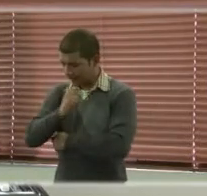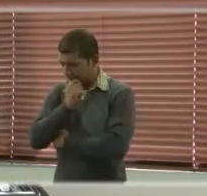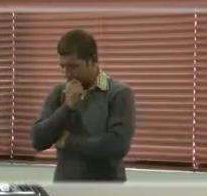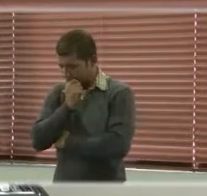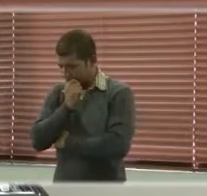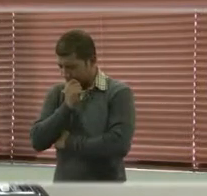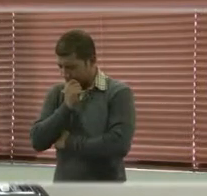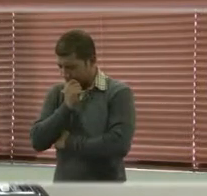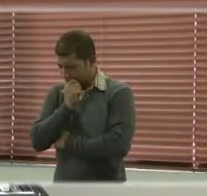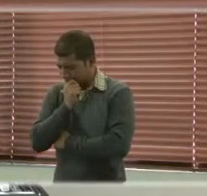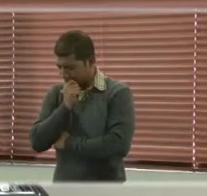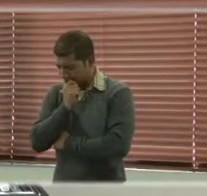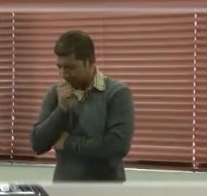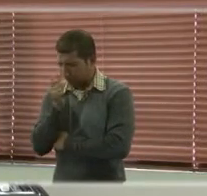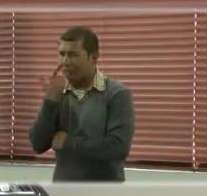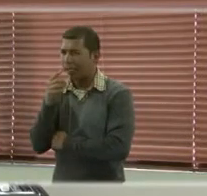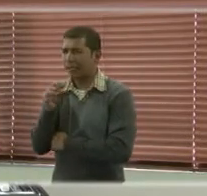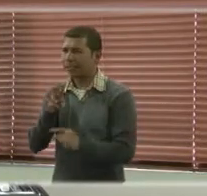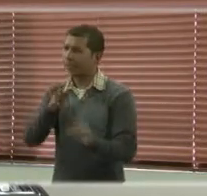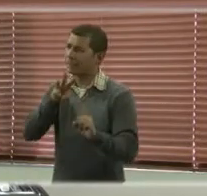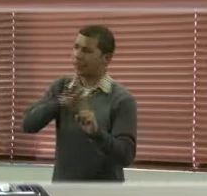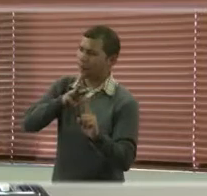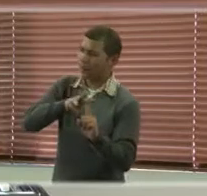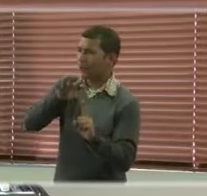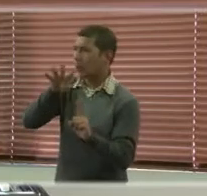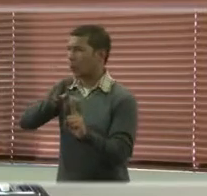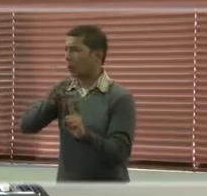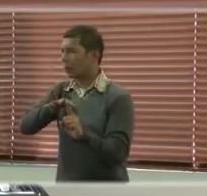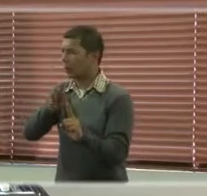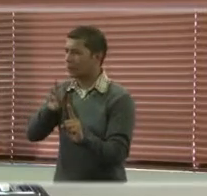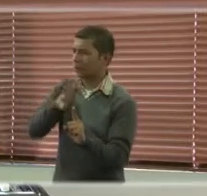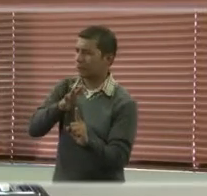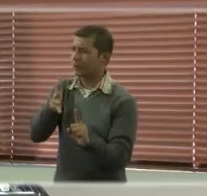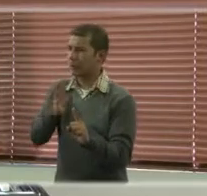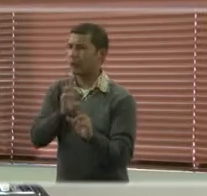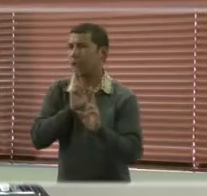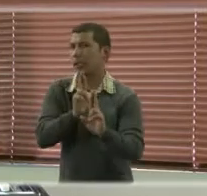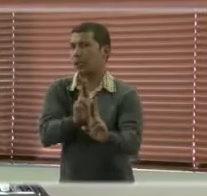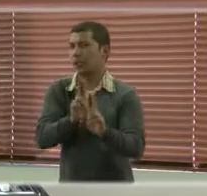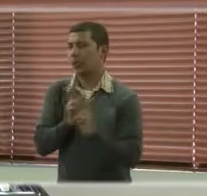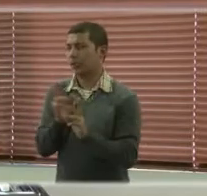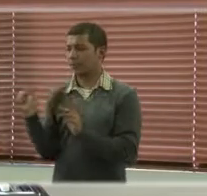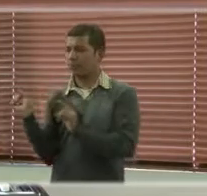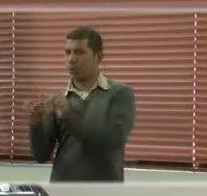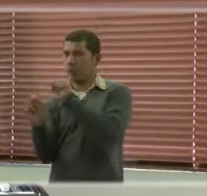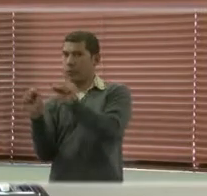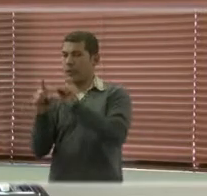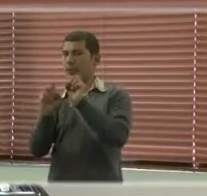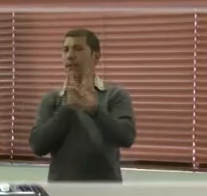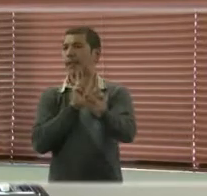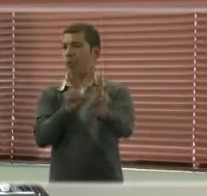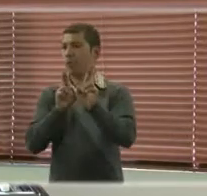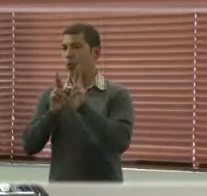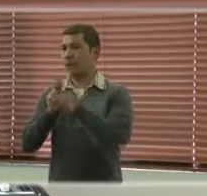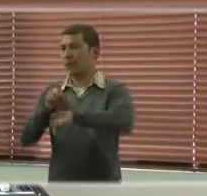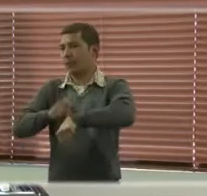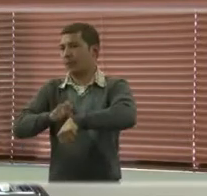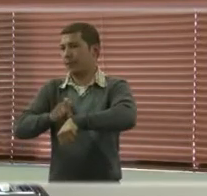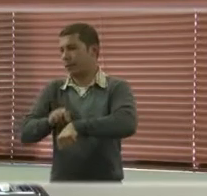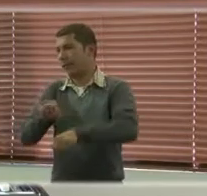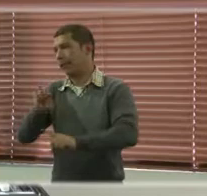cuatro tres cuatro meses por ahí para responder a esas preguntas y los